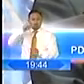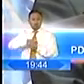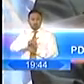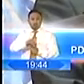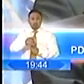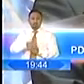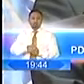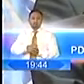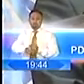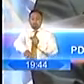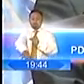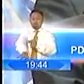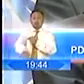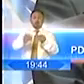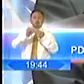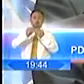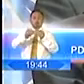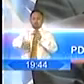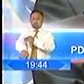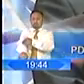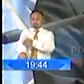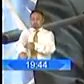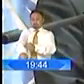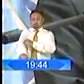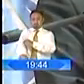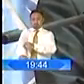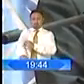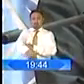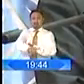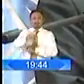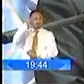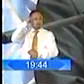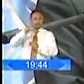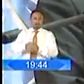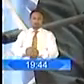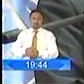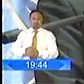números tatuados en sus brazos, números que lo sabían de memoria